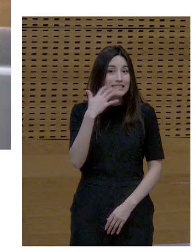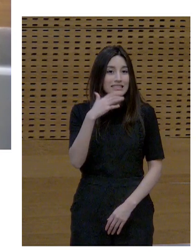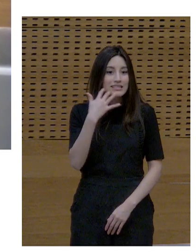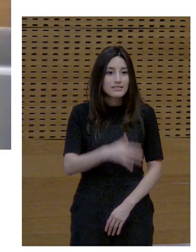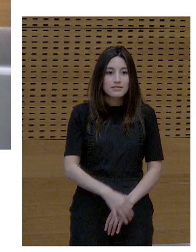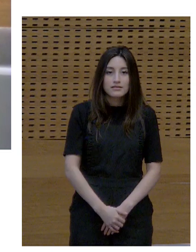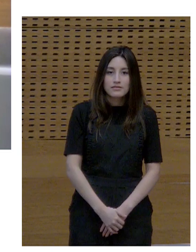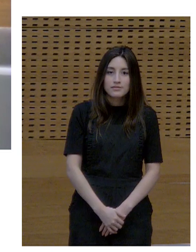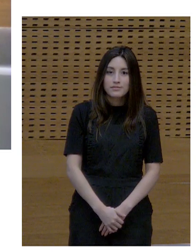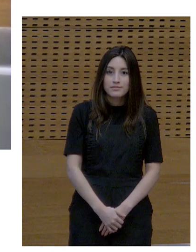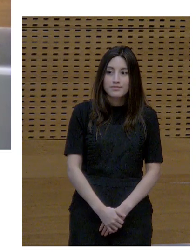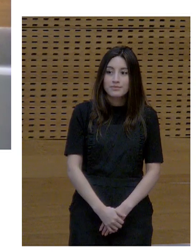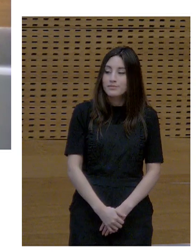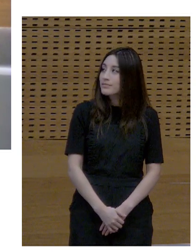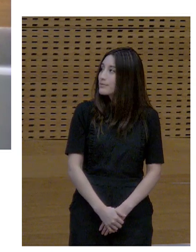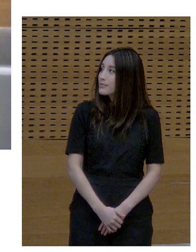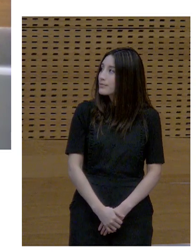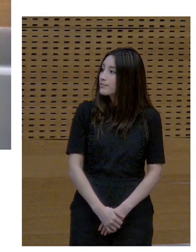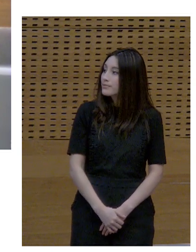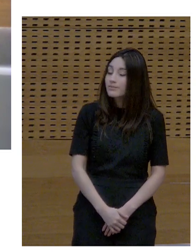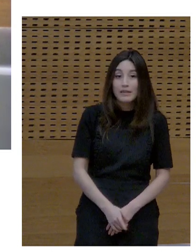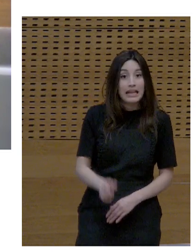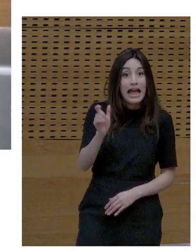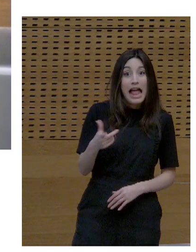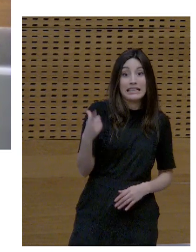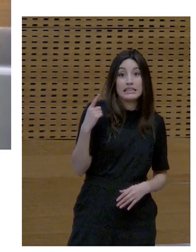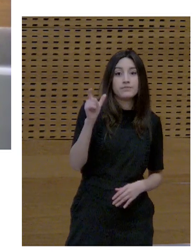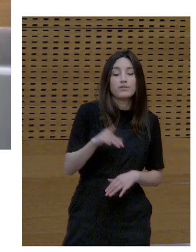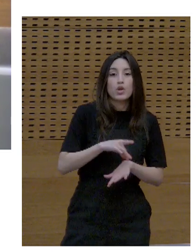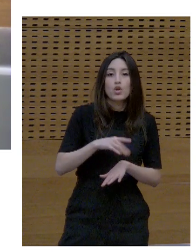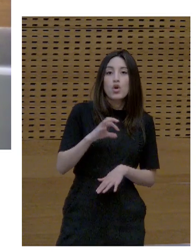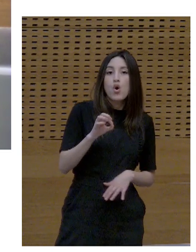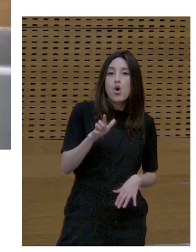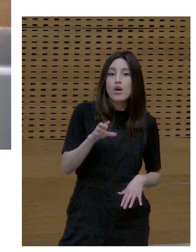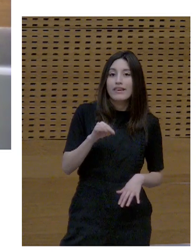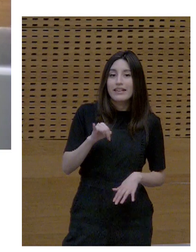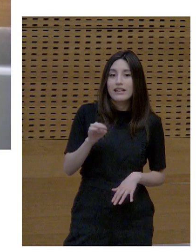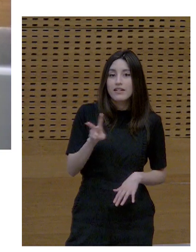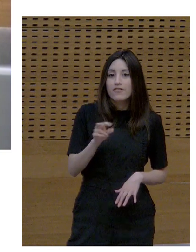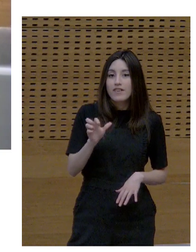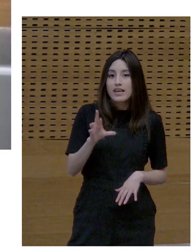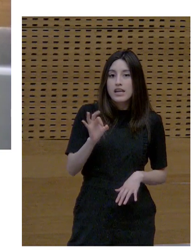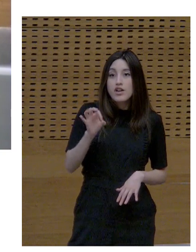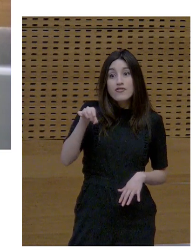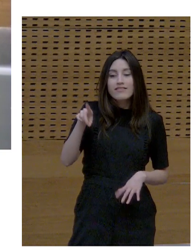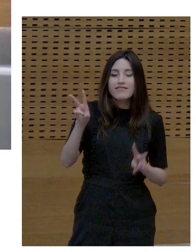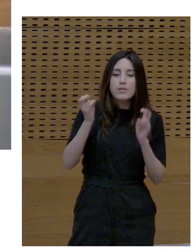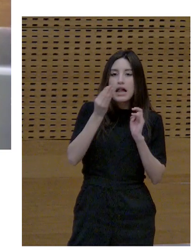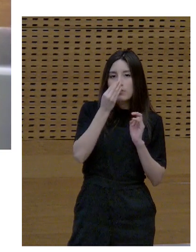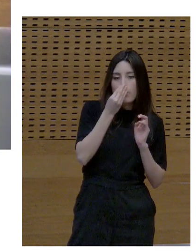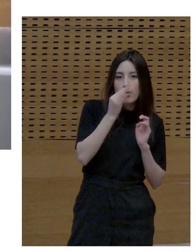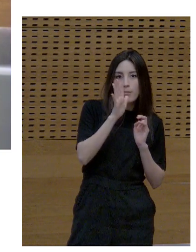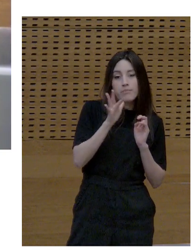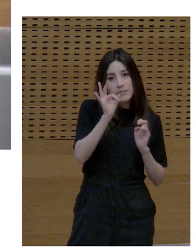Bueno, pues entonces, eso, que el doctor Oliveros ayer pues habló sobre el tema de la alimentación y el